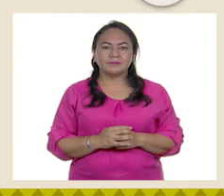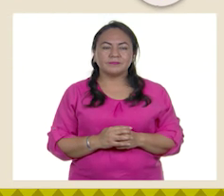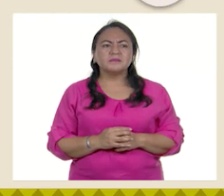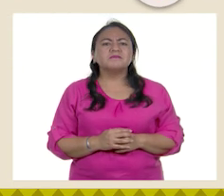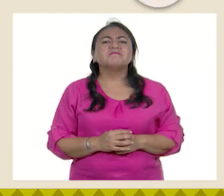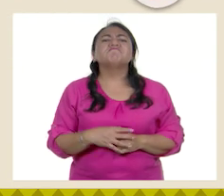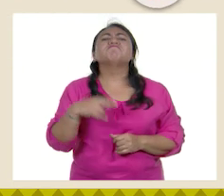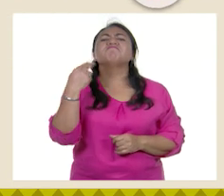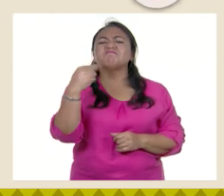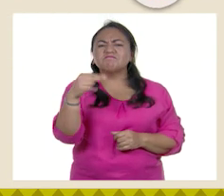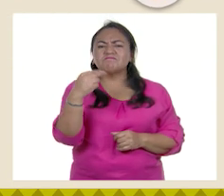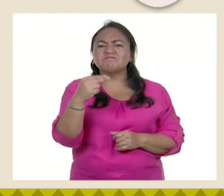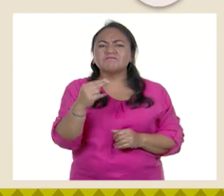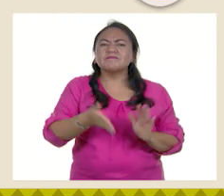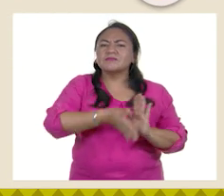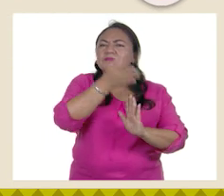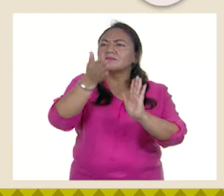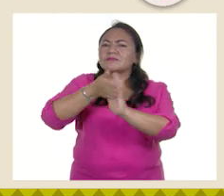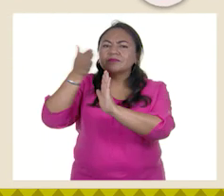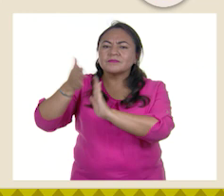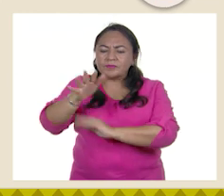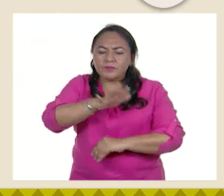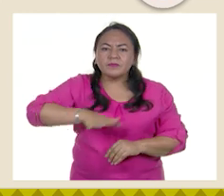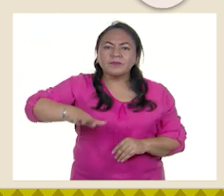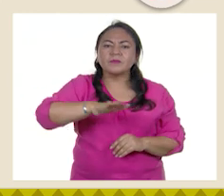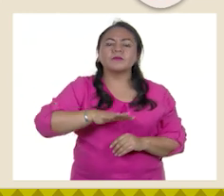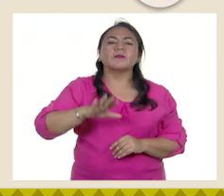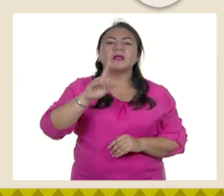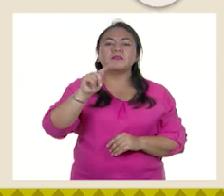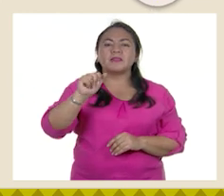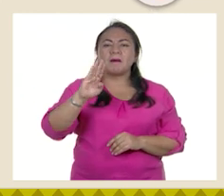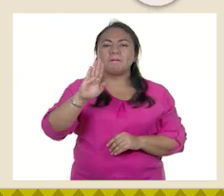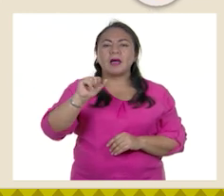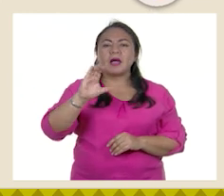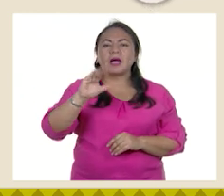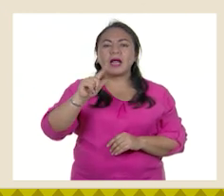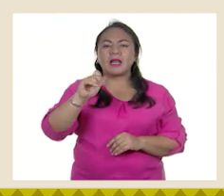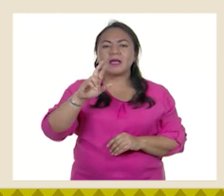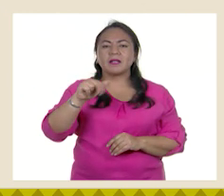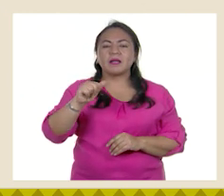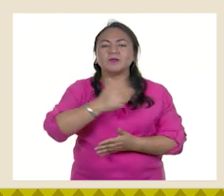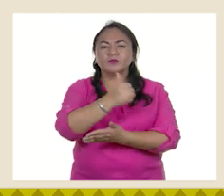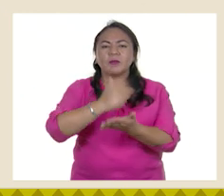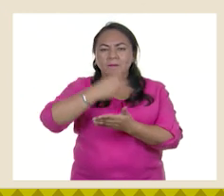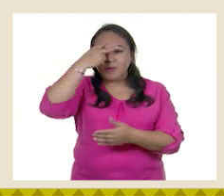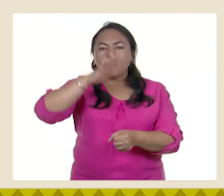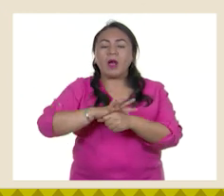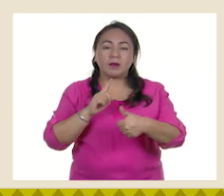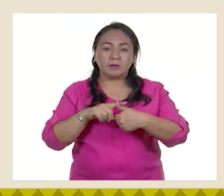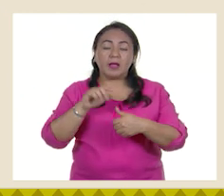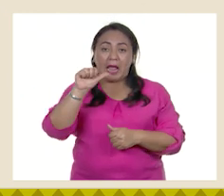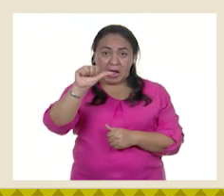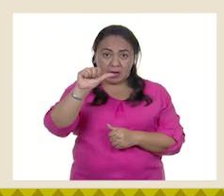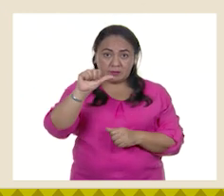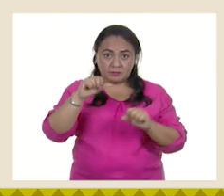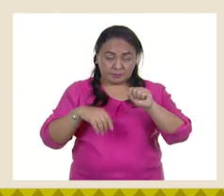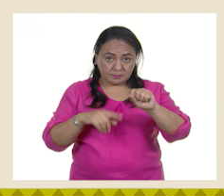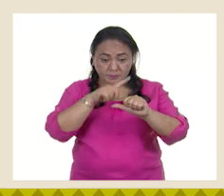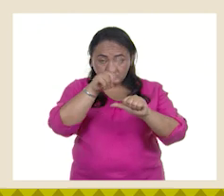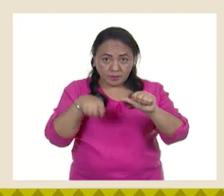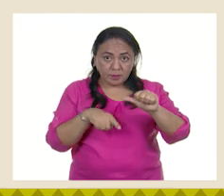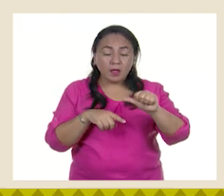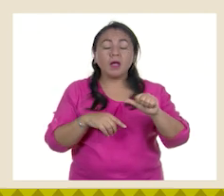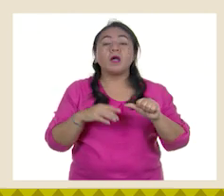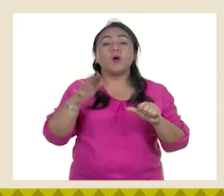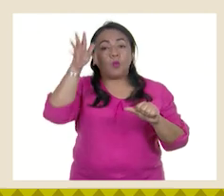¿Cómo se llaman las edificaciones que están en la colonia tabacalera de la Ciudad de México? A. Cuauhtémoc y el Hotel